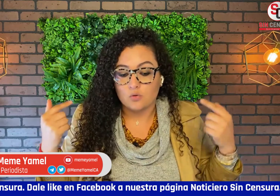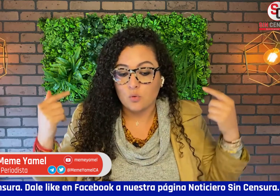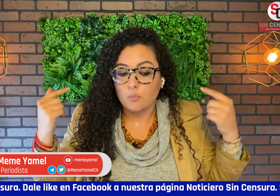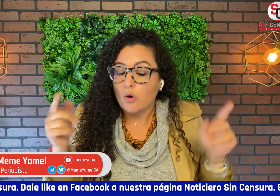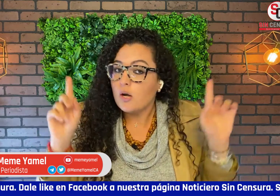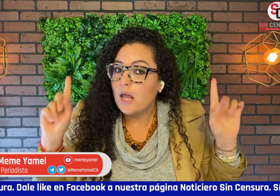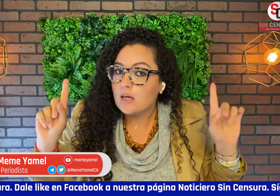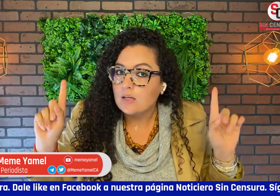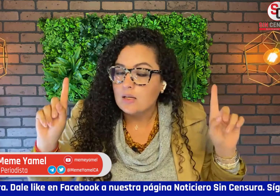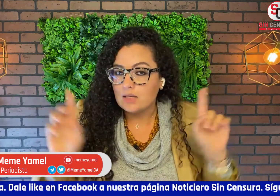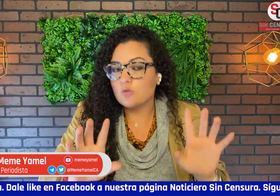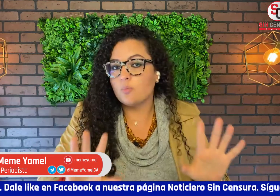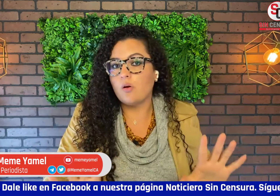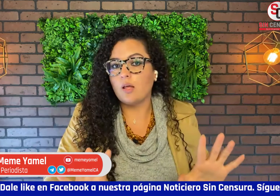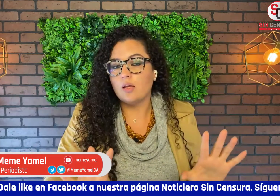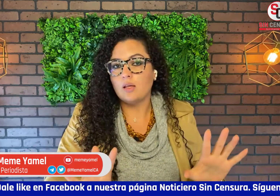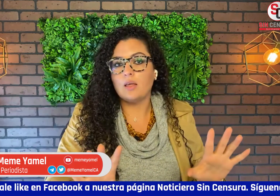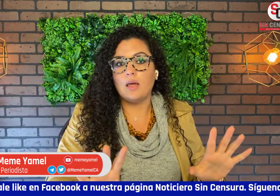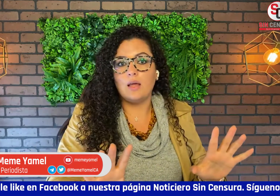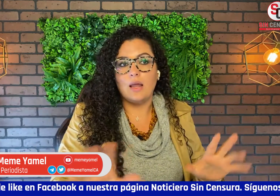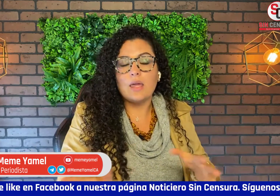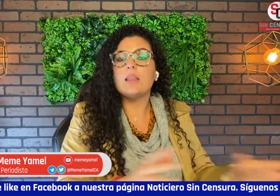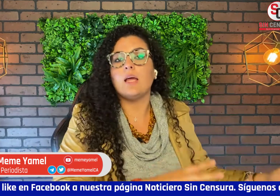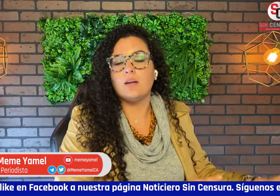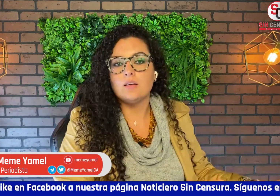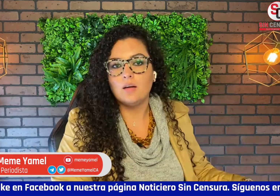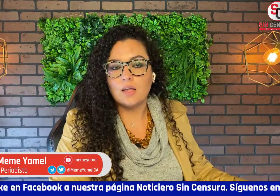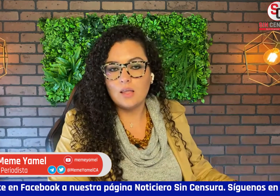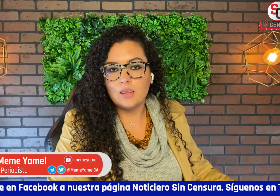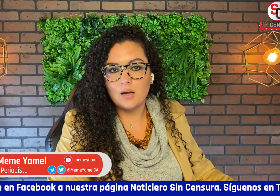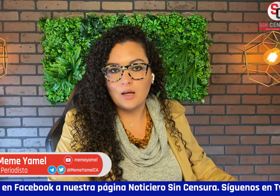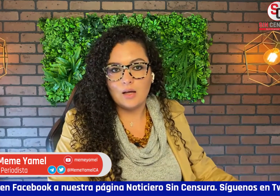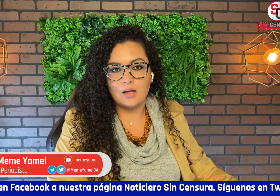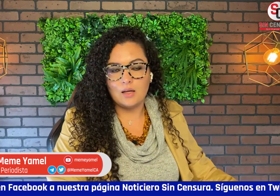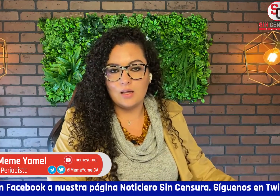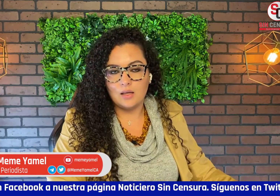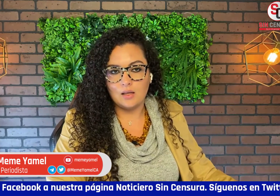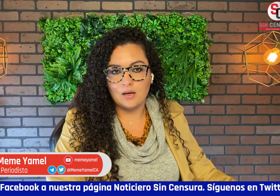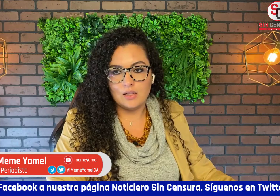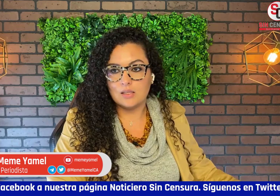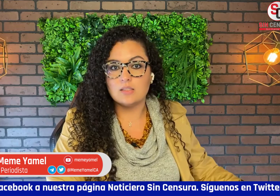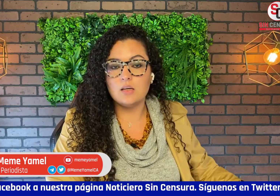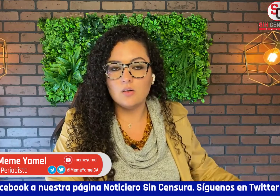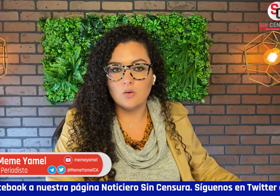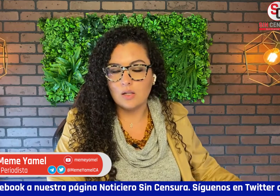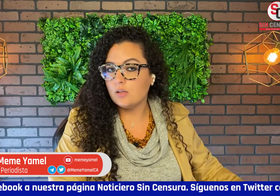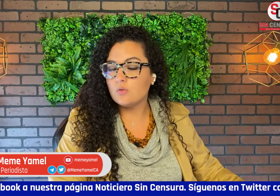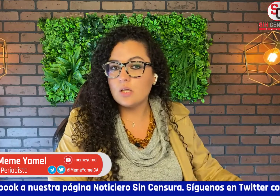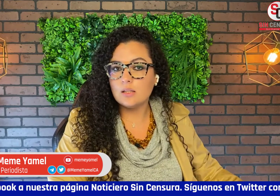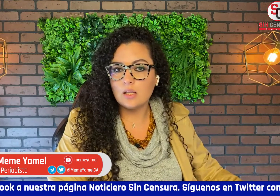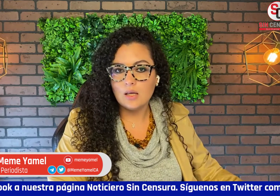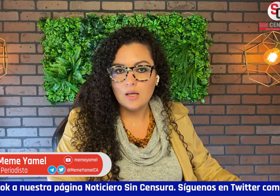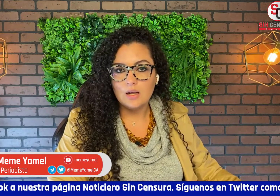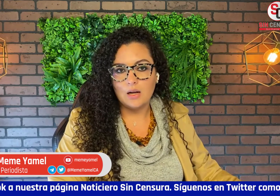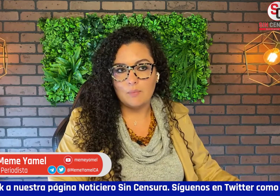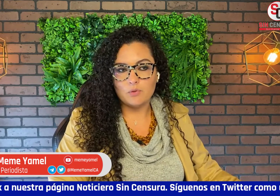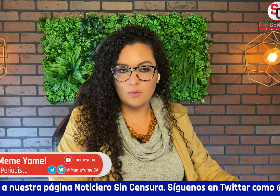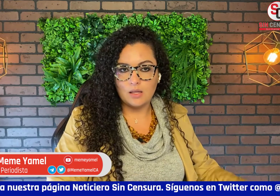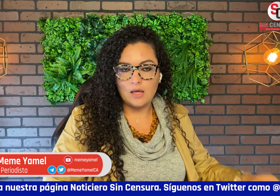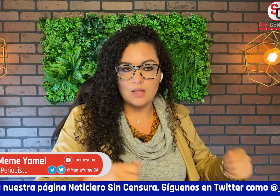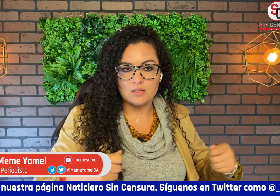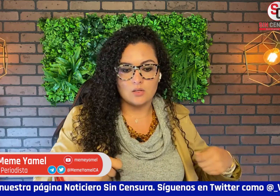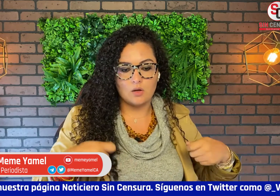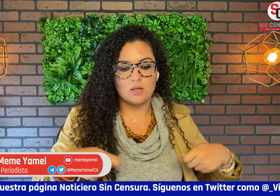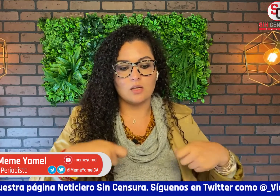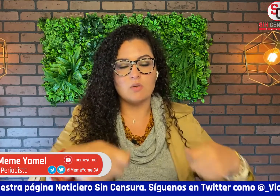se supone que le quitan al testigo o al denunciante la